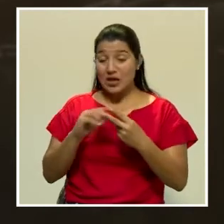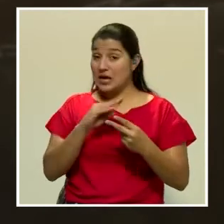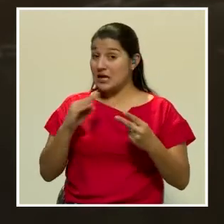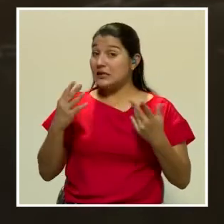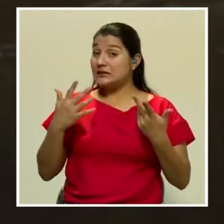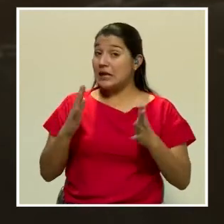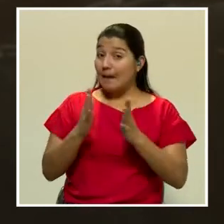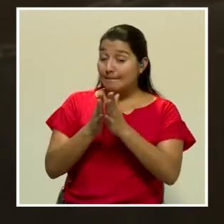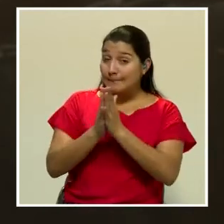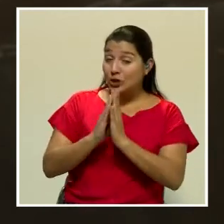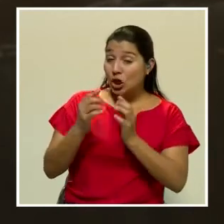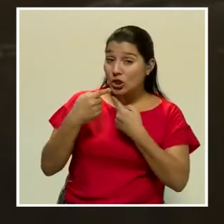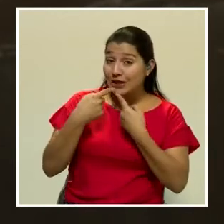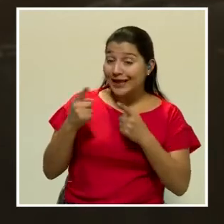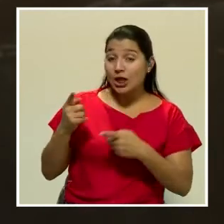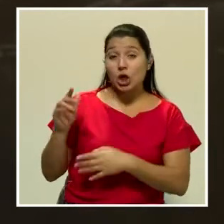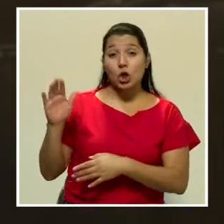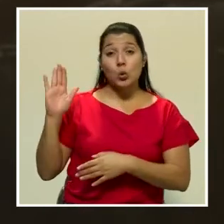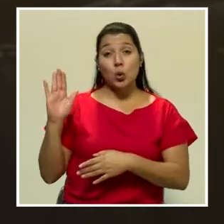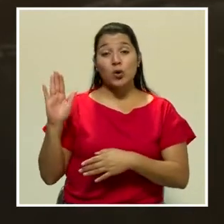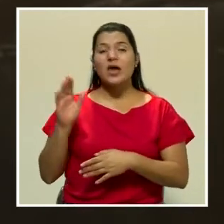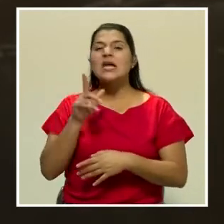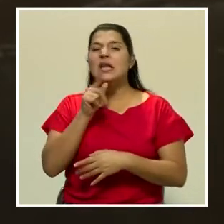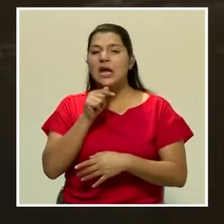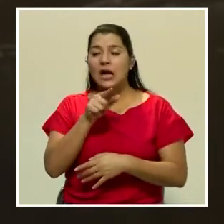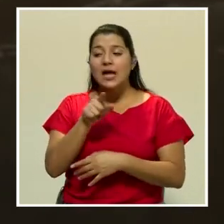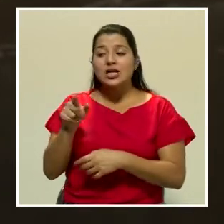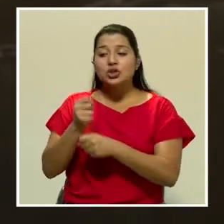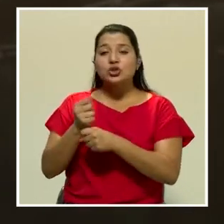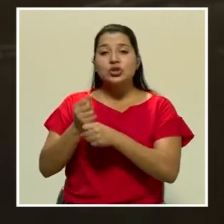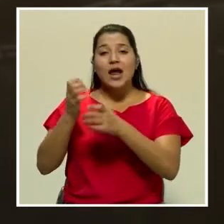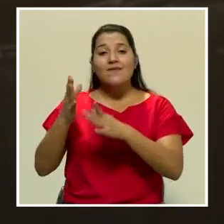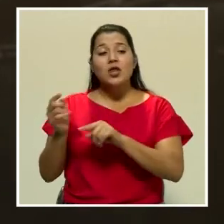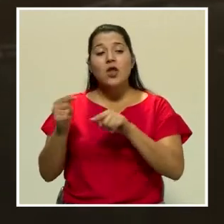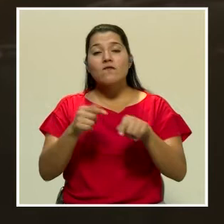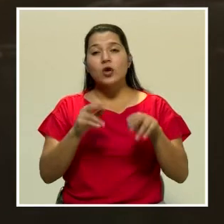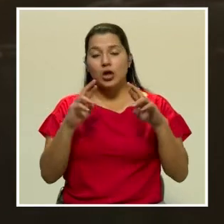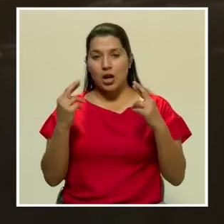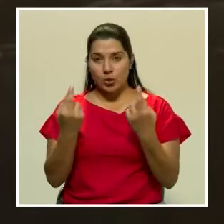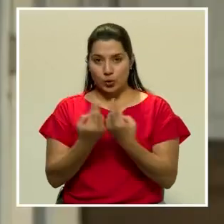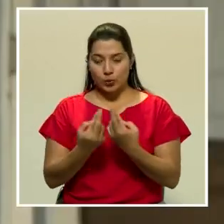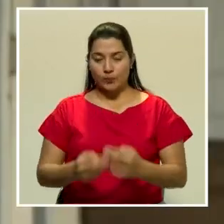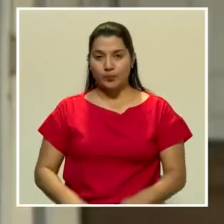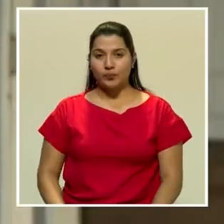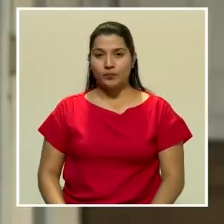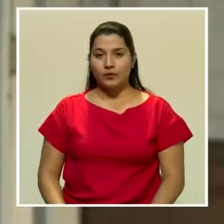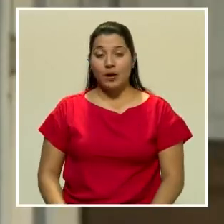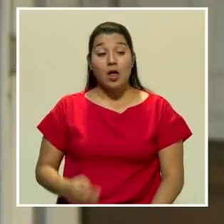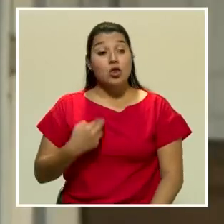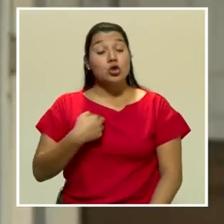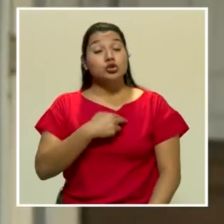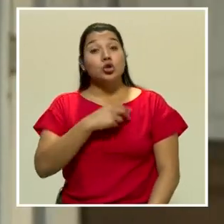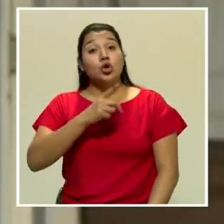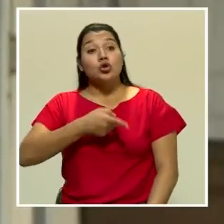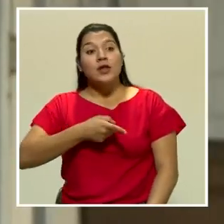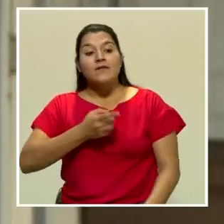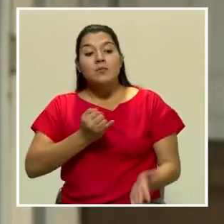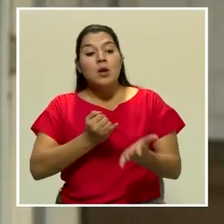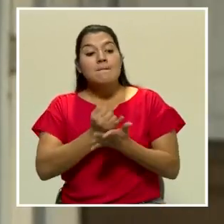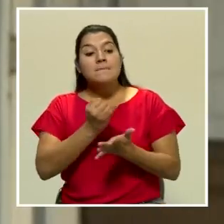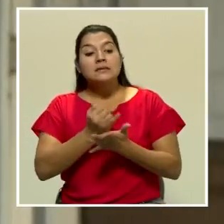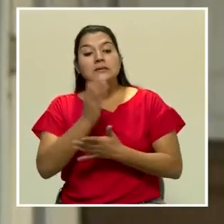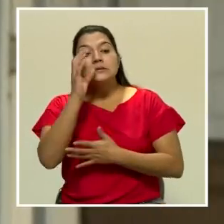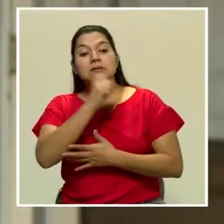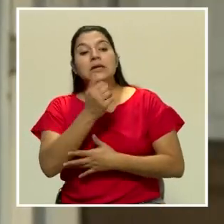solicitaron una declaración jurada de los funcionarios que estuvieron presentes en dicha reunión. Que definir qué sucedió de forma mucho